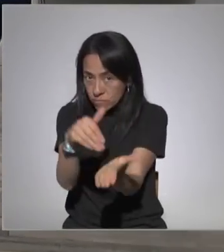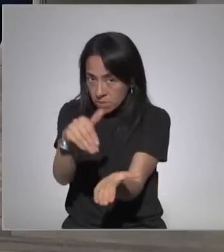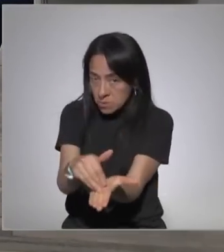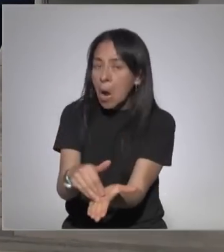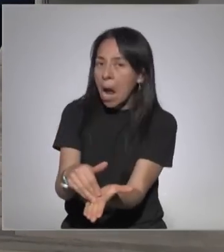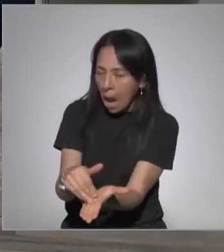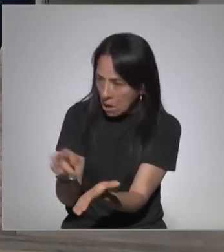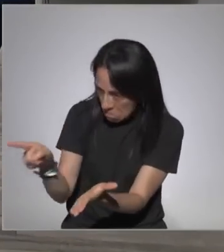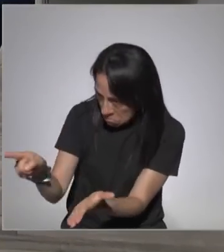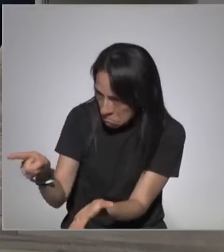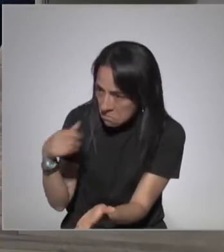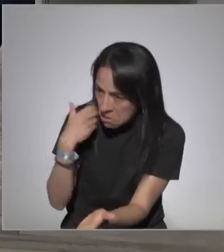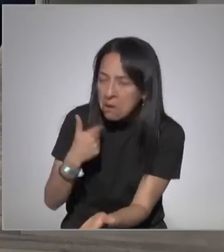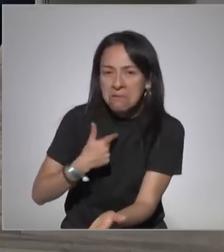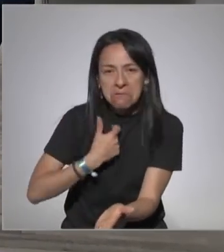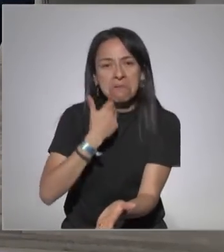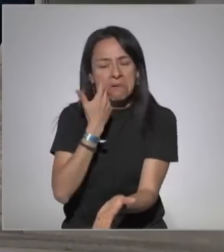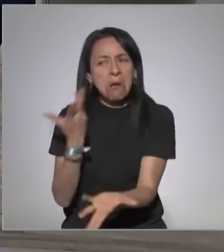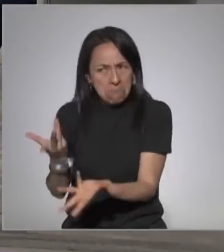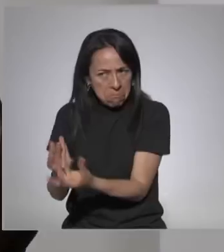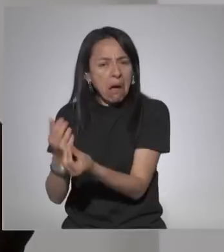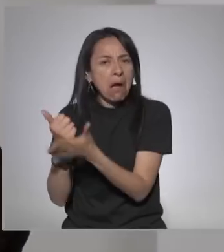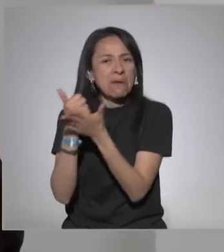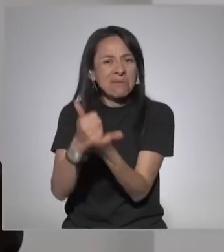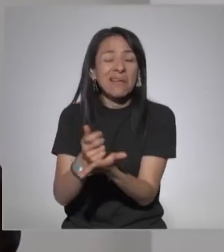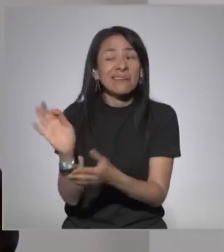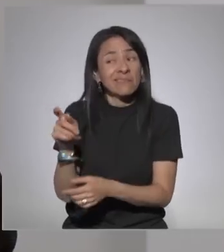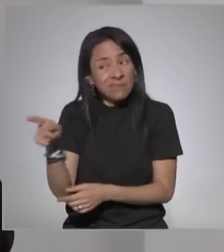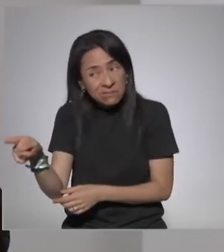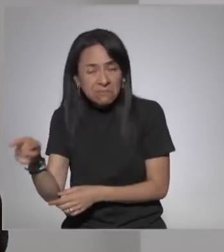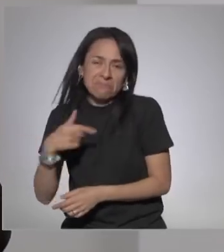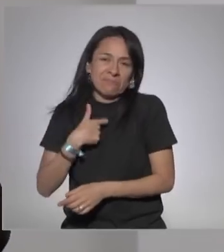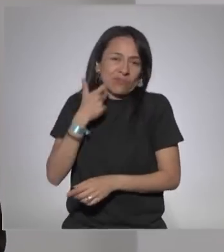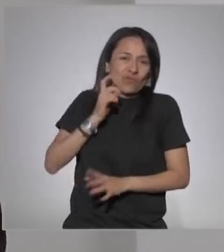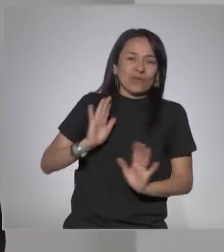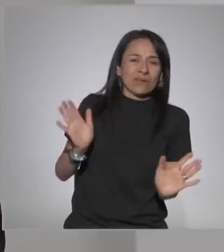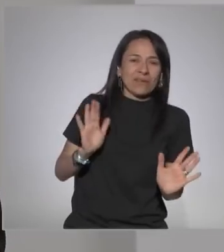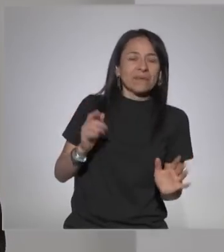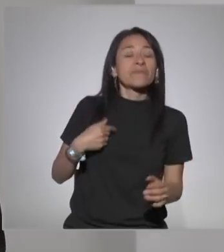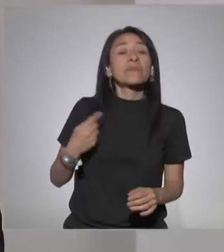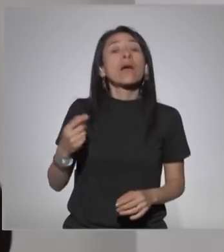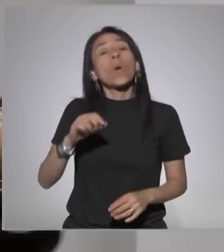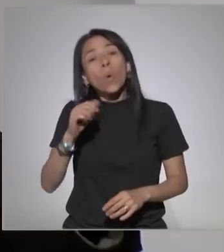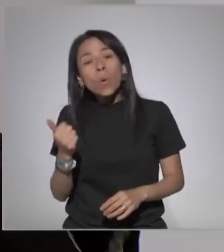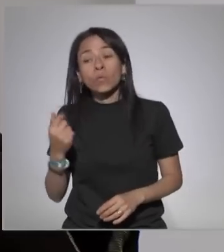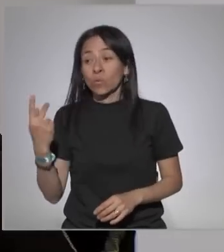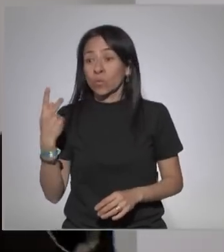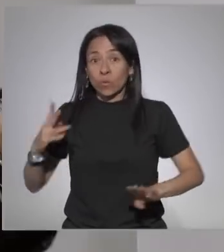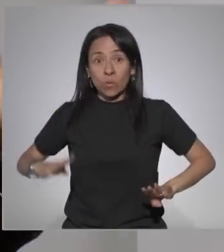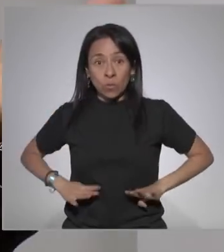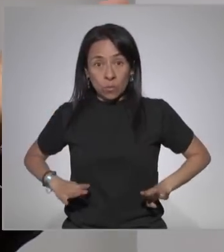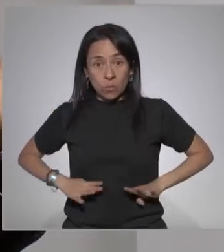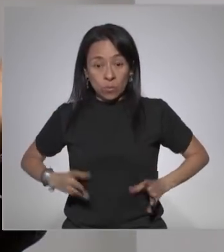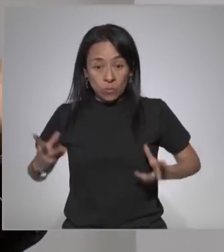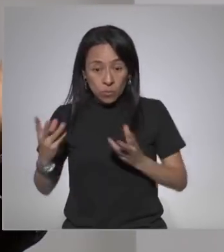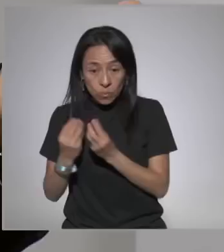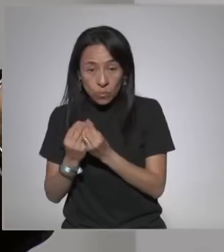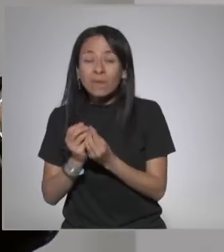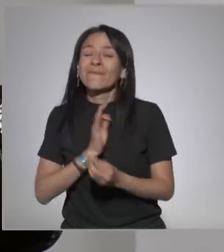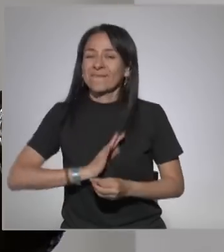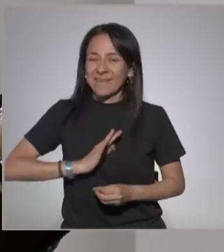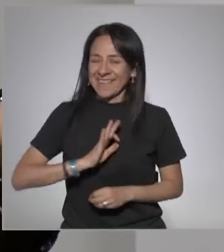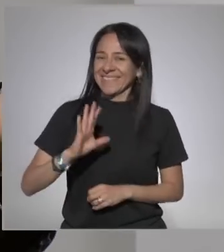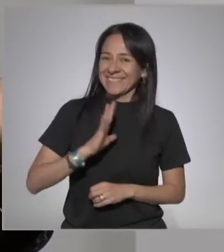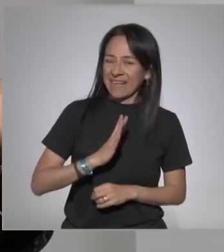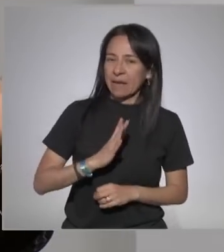Es decir, hay un indicador muy interesante, estoy con mi pareja, soy feliz, no estoy con mi pareja, soy feliz. O sea,